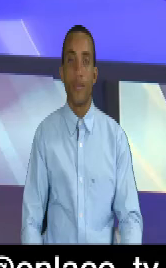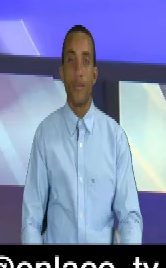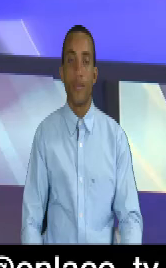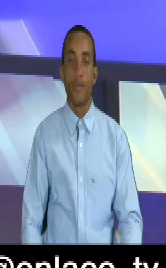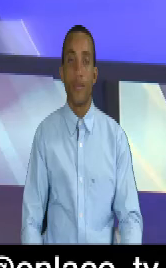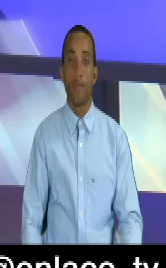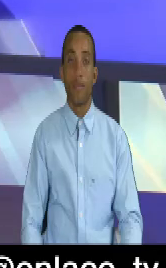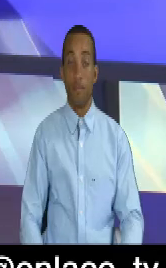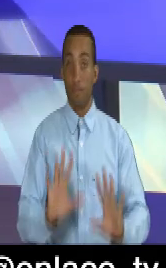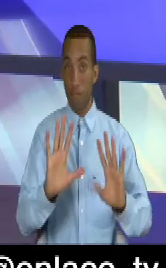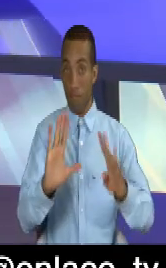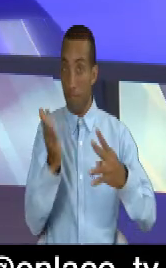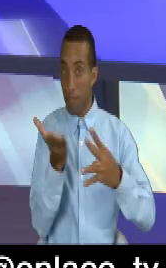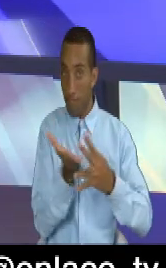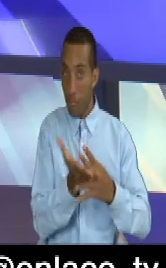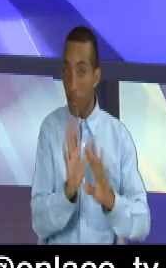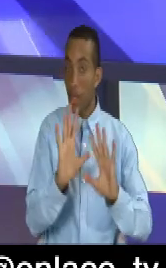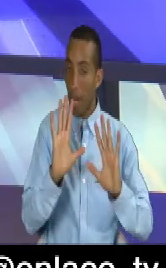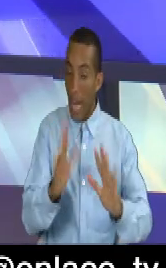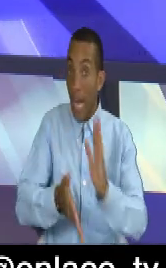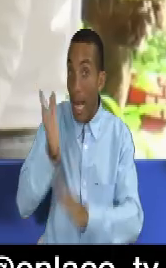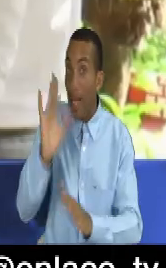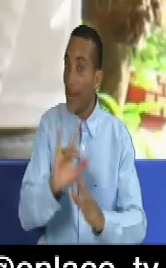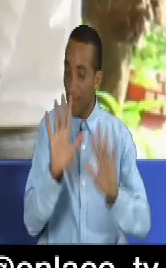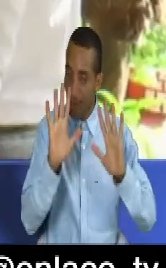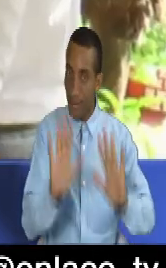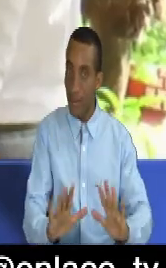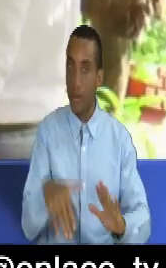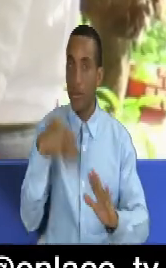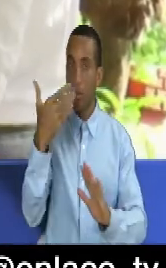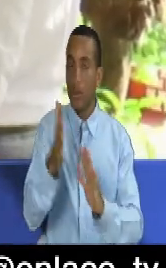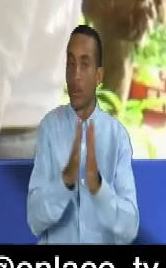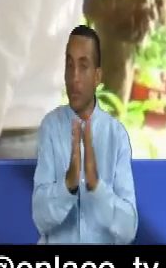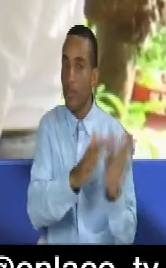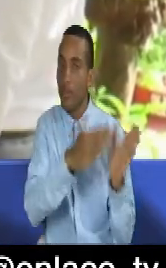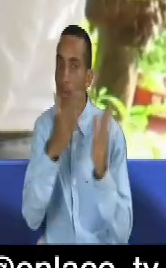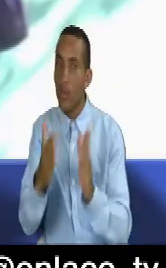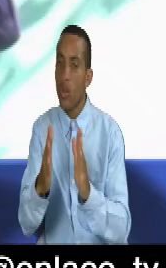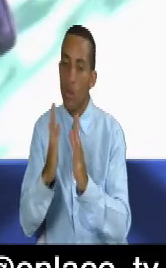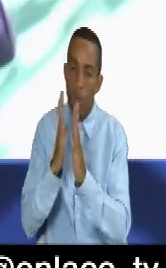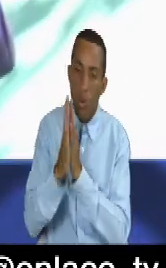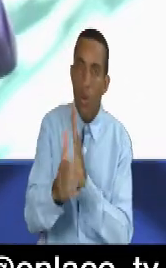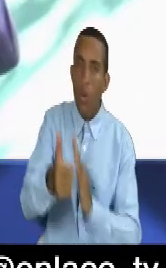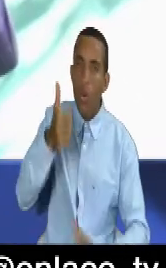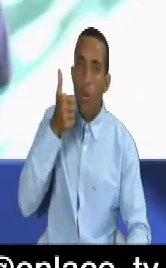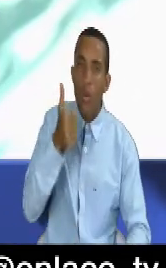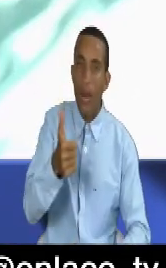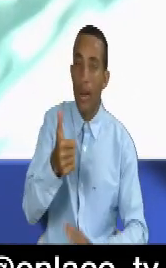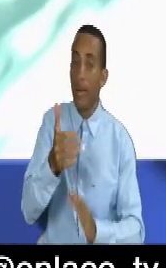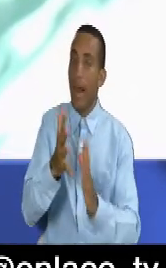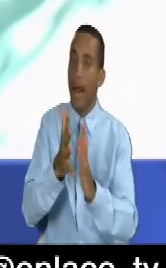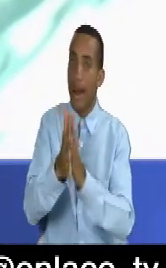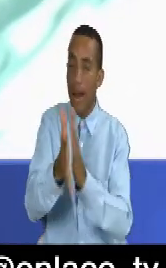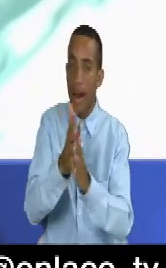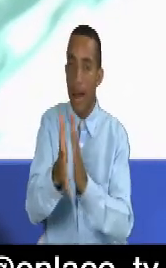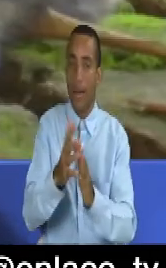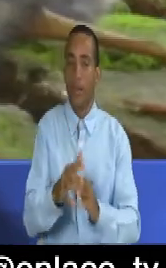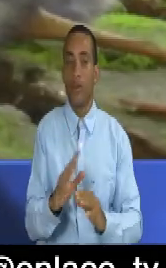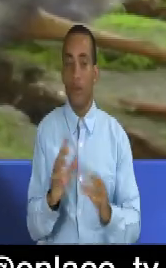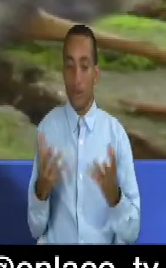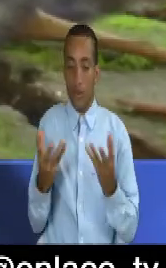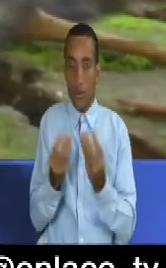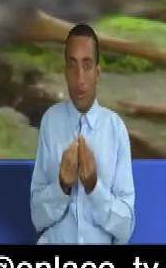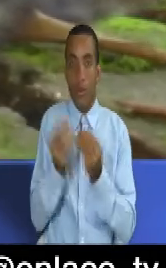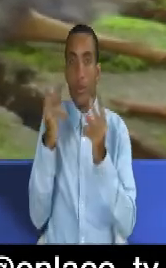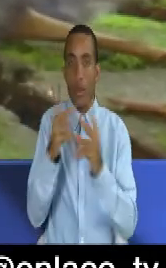Momento de hacer una pausa, pero no se muevan porque al volver tenemos nuestra sección de las buenas noticias. Contaremos para ustedes la historia de un grupo de personas